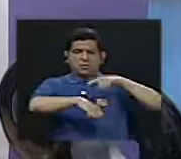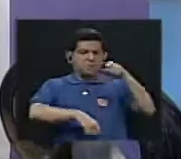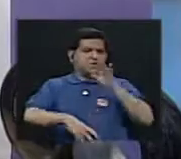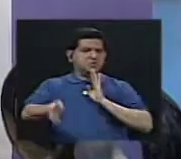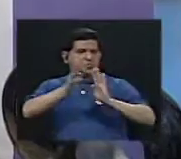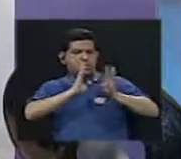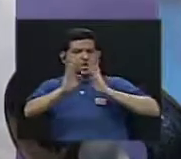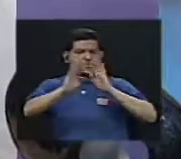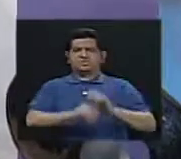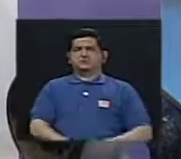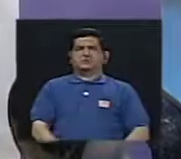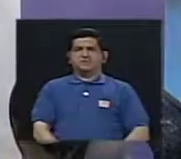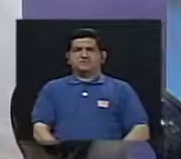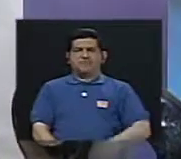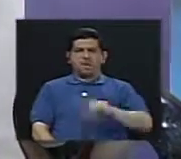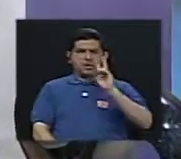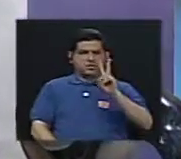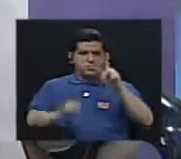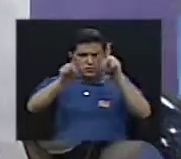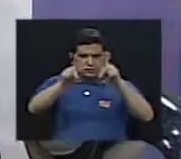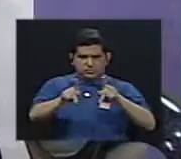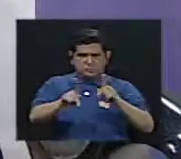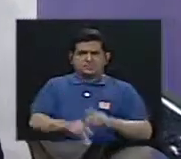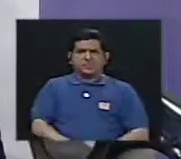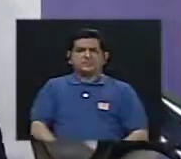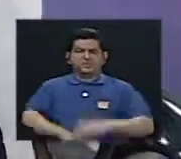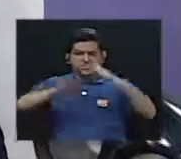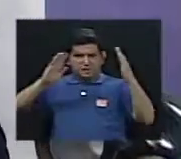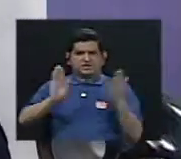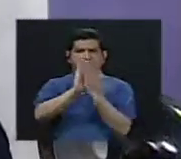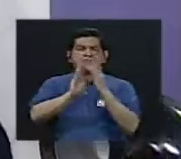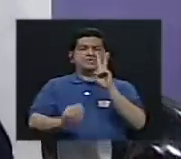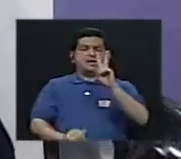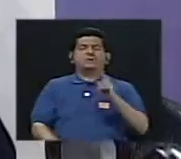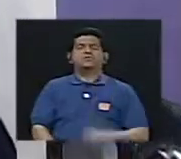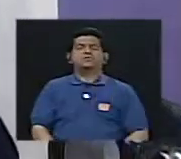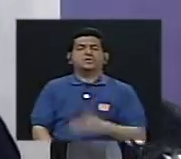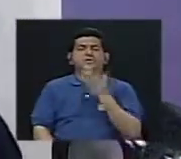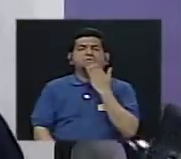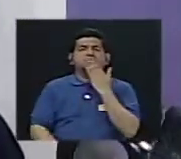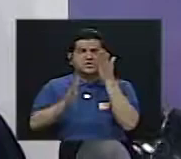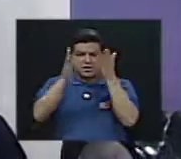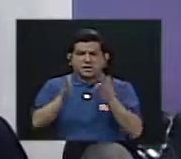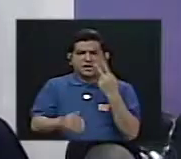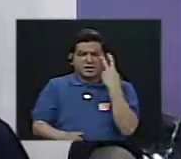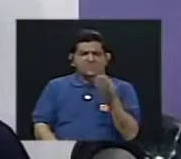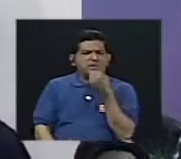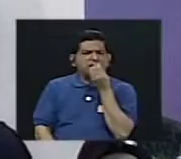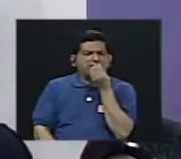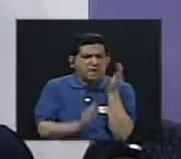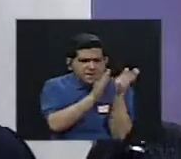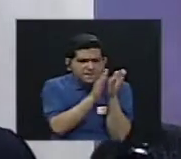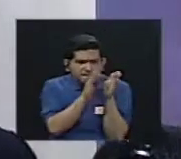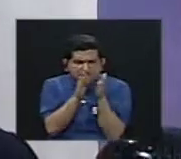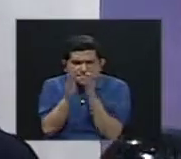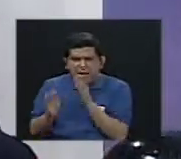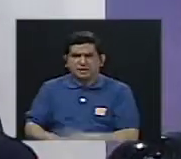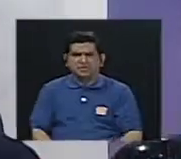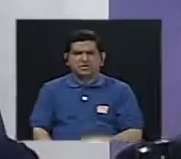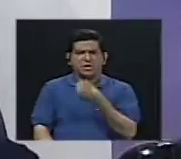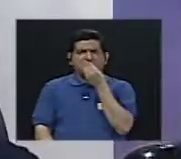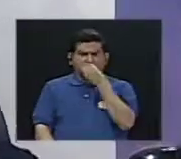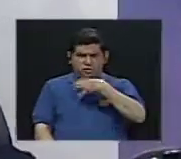hablan que los dos personajes que se iban a enfrentar eran dos indígenas, cuando uno ve los alimentos que preparan, que son